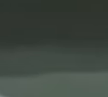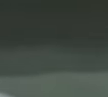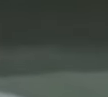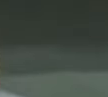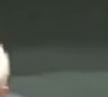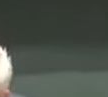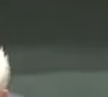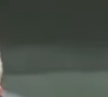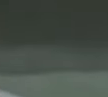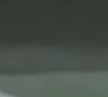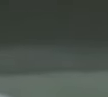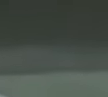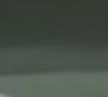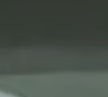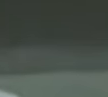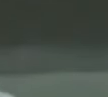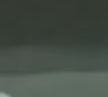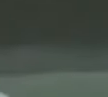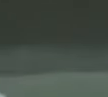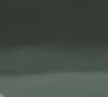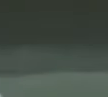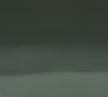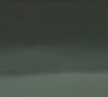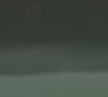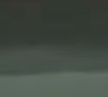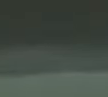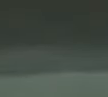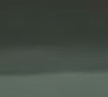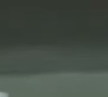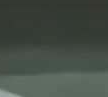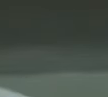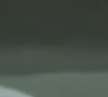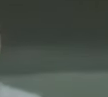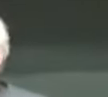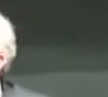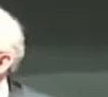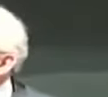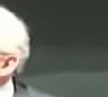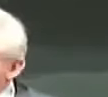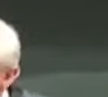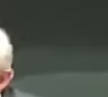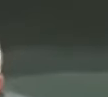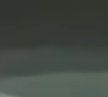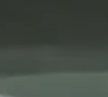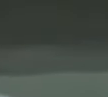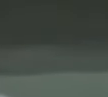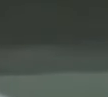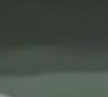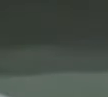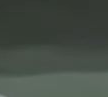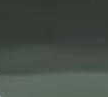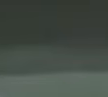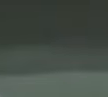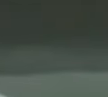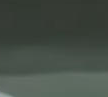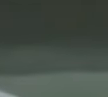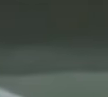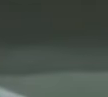Tenemos un mensaje en común, un mensaje que no trata de la vida de las